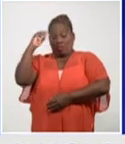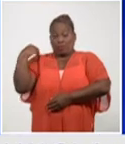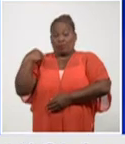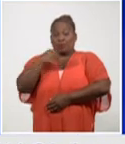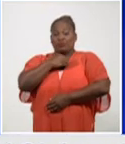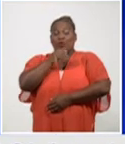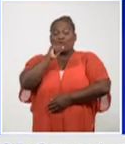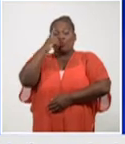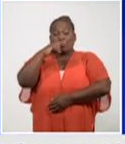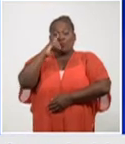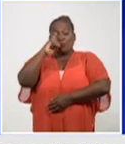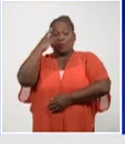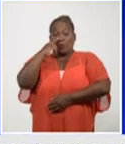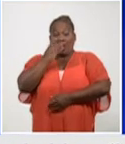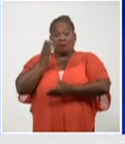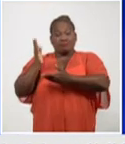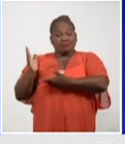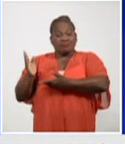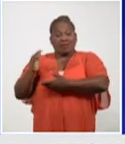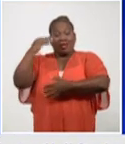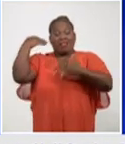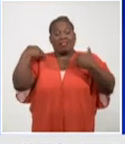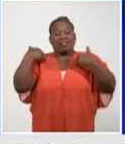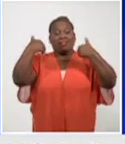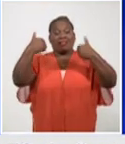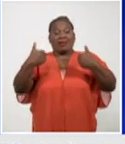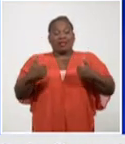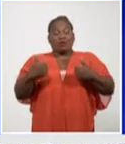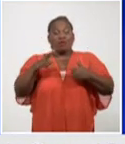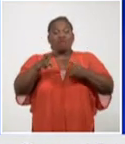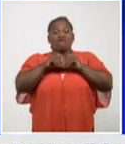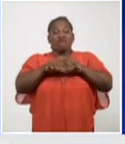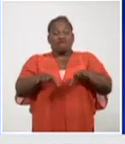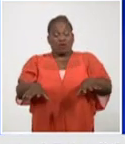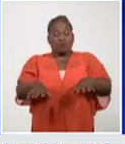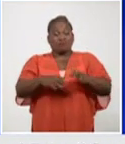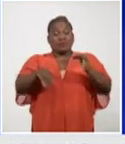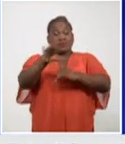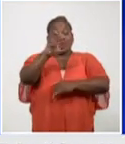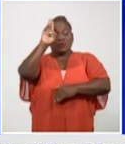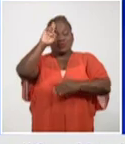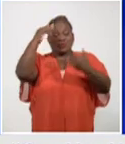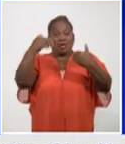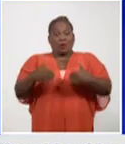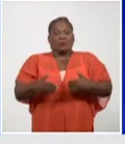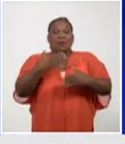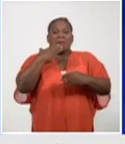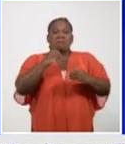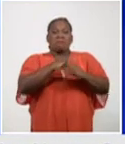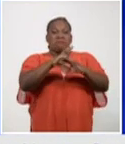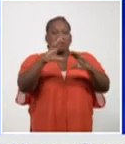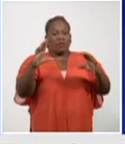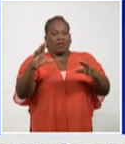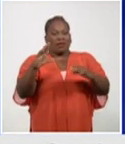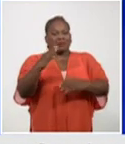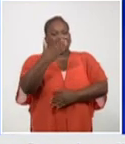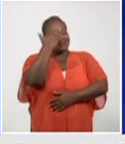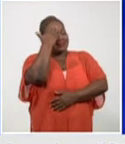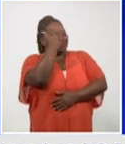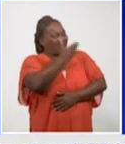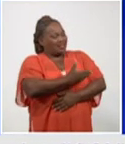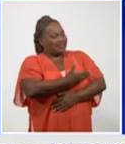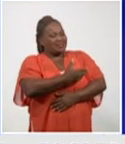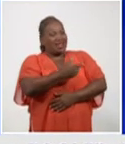director nacional de epidemiología del Ministerio de Salud Pública. Bienvenido, doctor. Bueno, buenos días y gracias, Gisela. Buenos días a ti, al